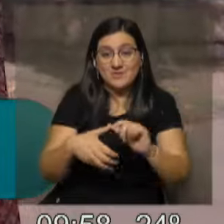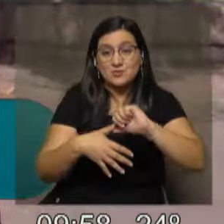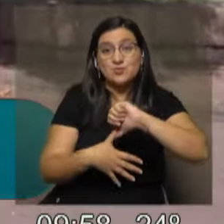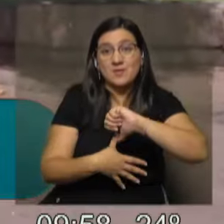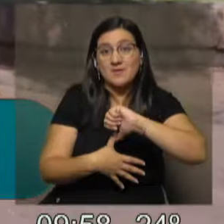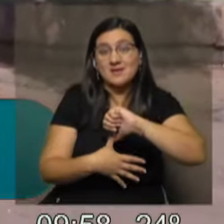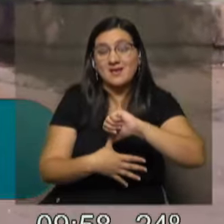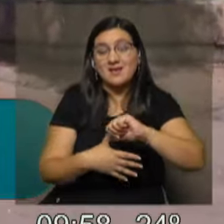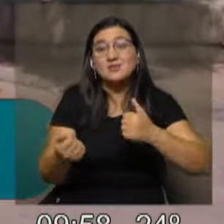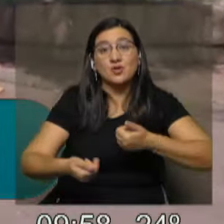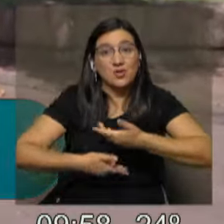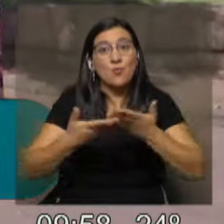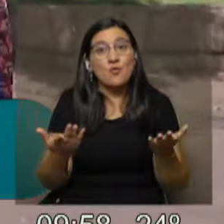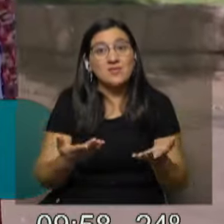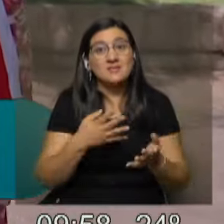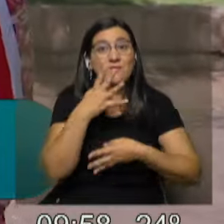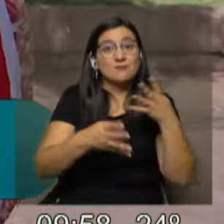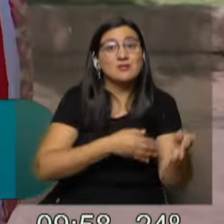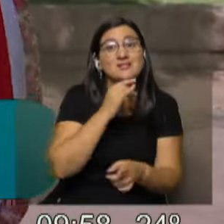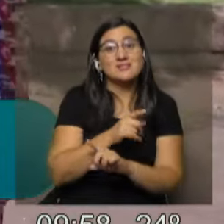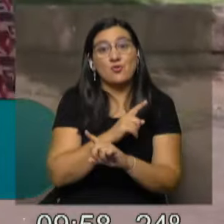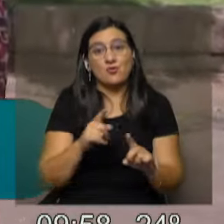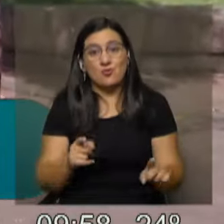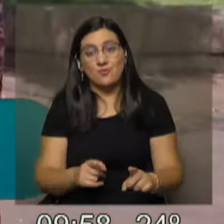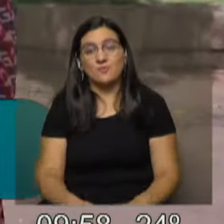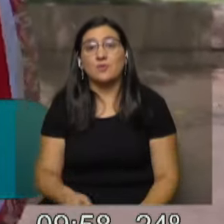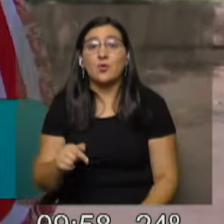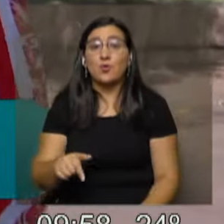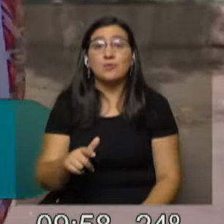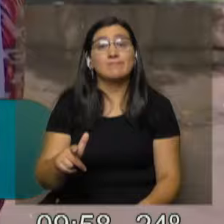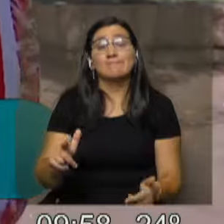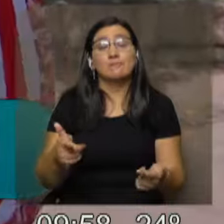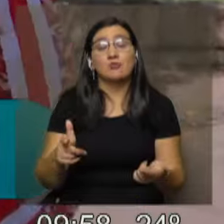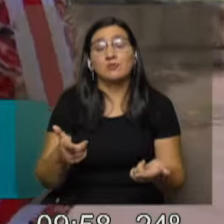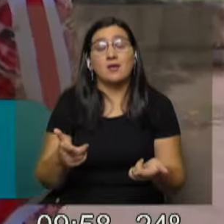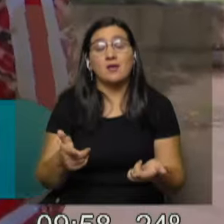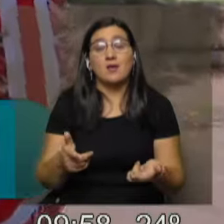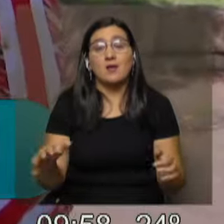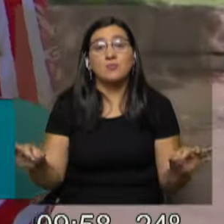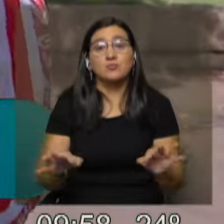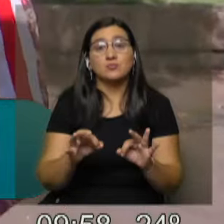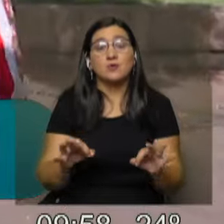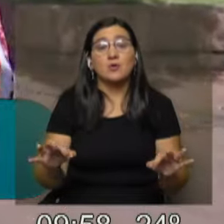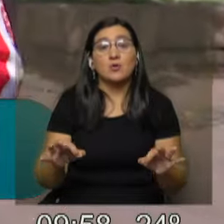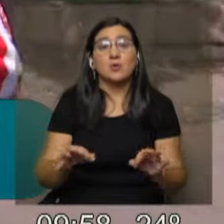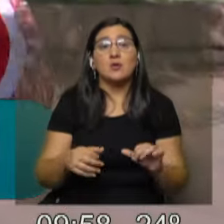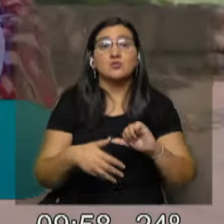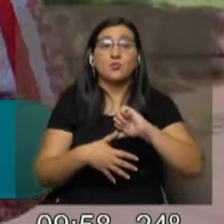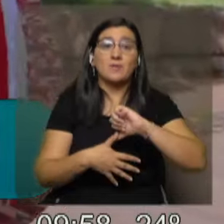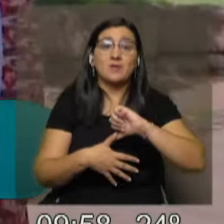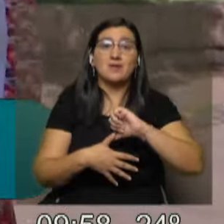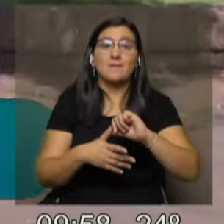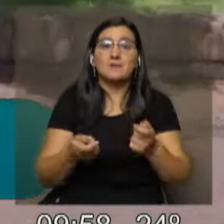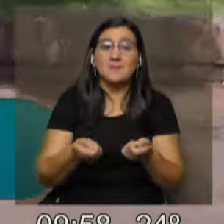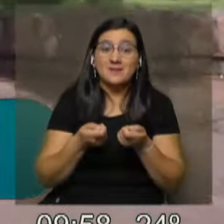termómetro tropical, que hoy tenemos la pena de no tenerlo en el circuito tropical al Palacio Sudamérica, pero nada, era esa